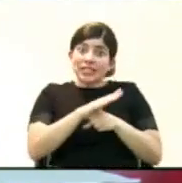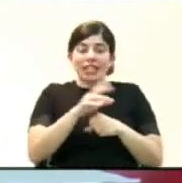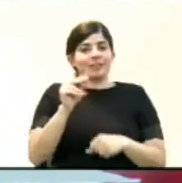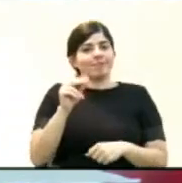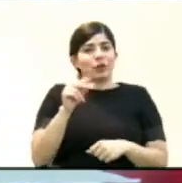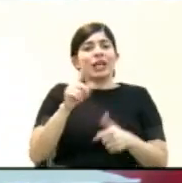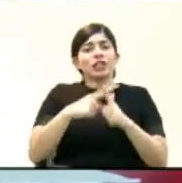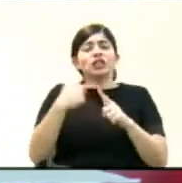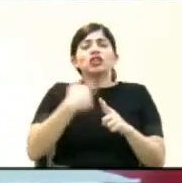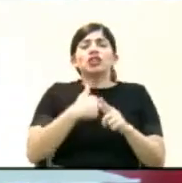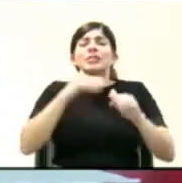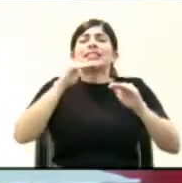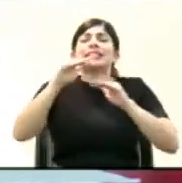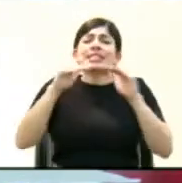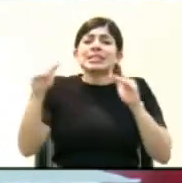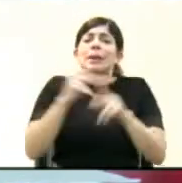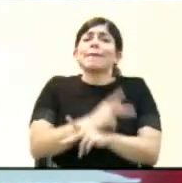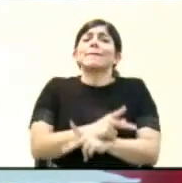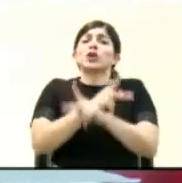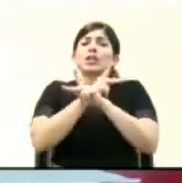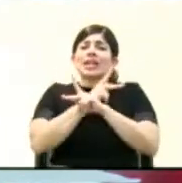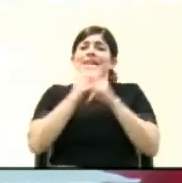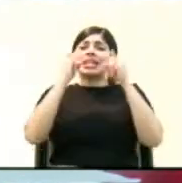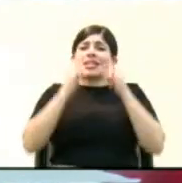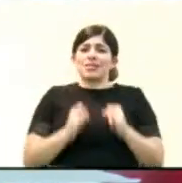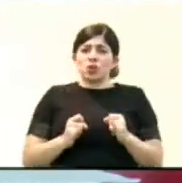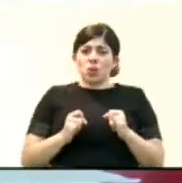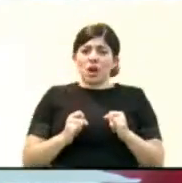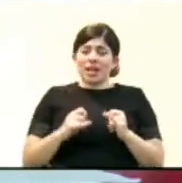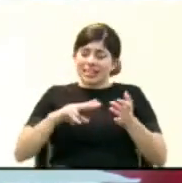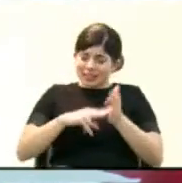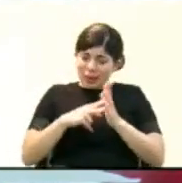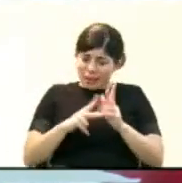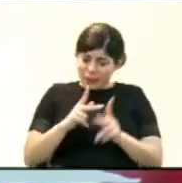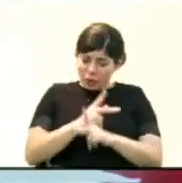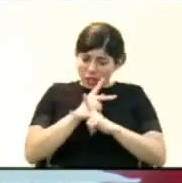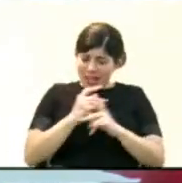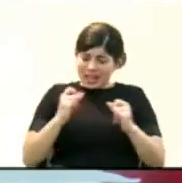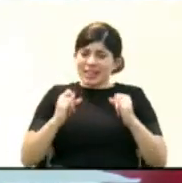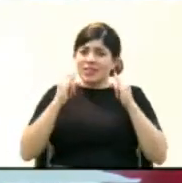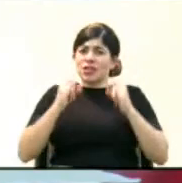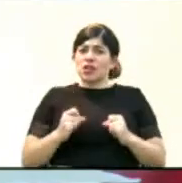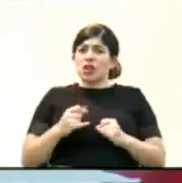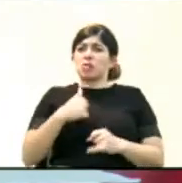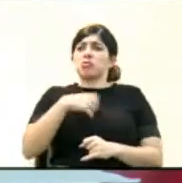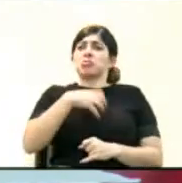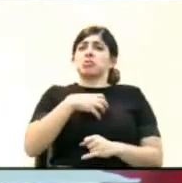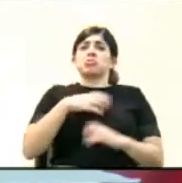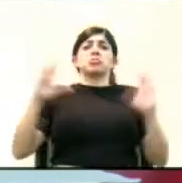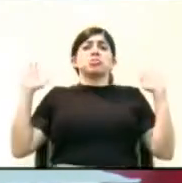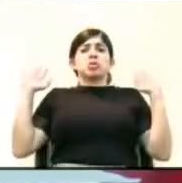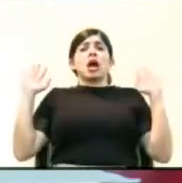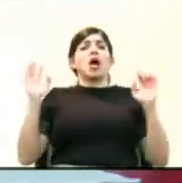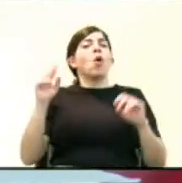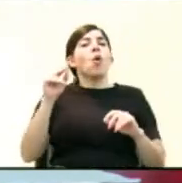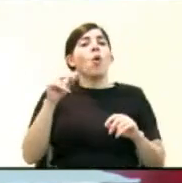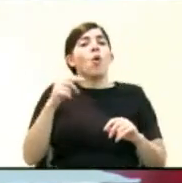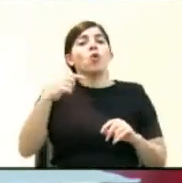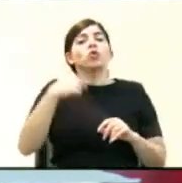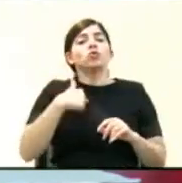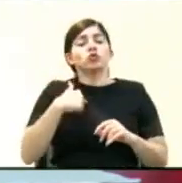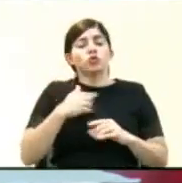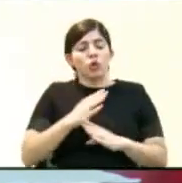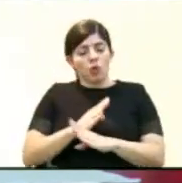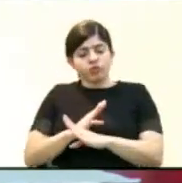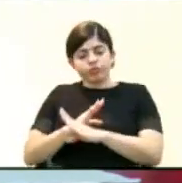el llamado a esa protección individual no es solo me protejo yo, sino que voy armando ese